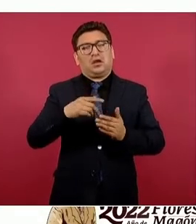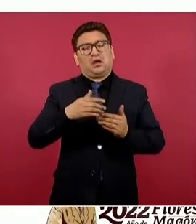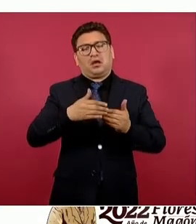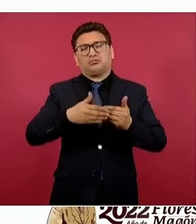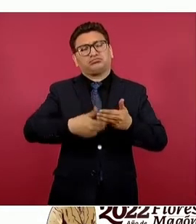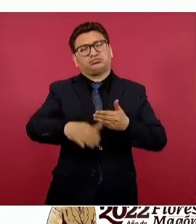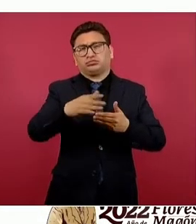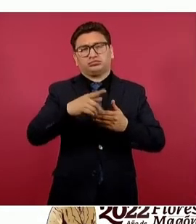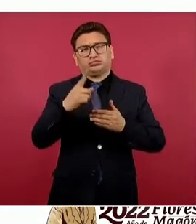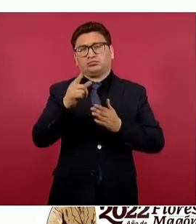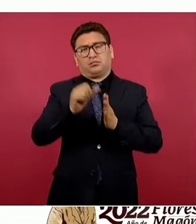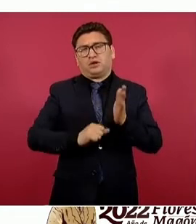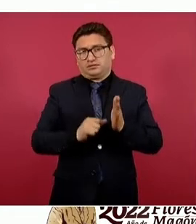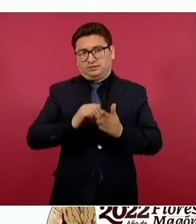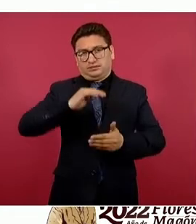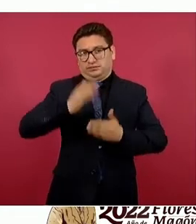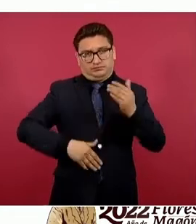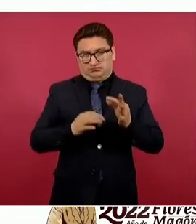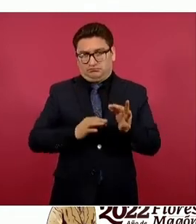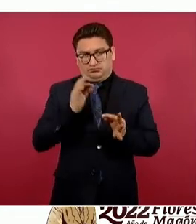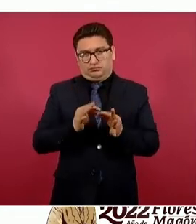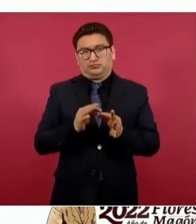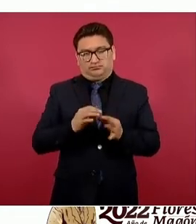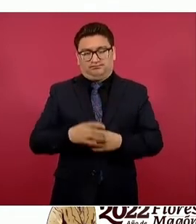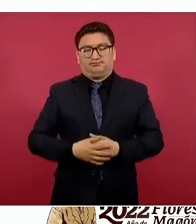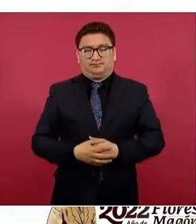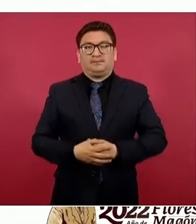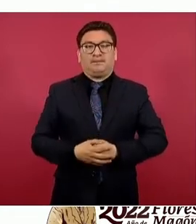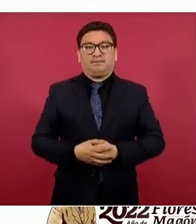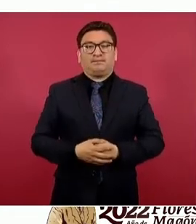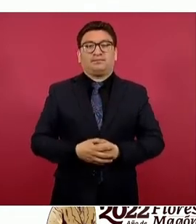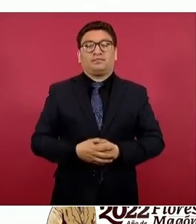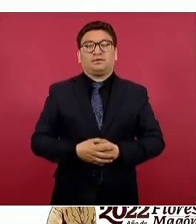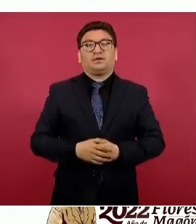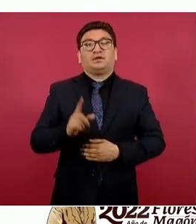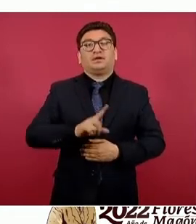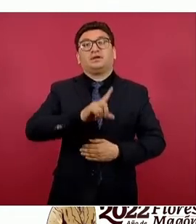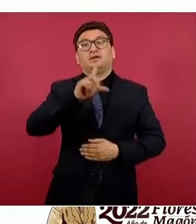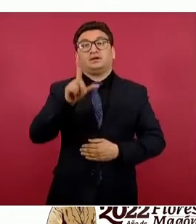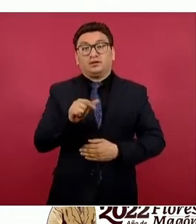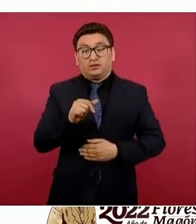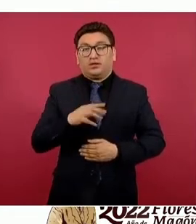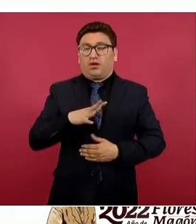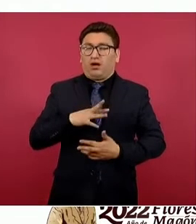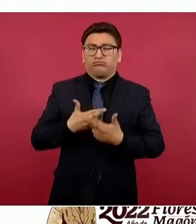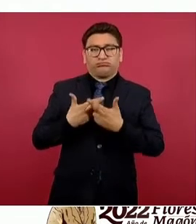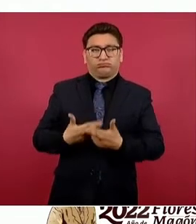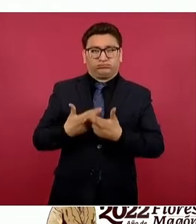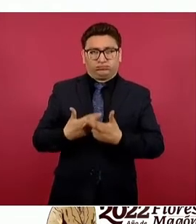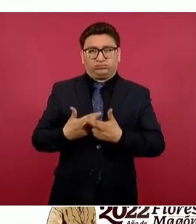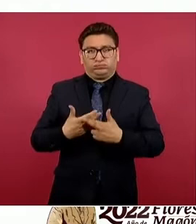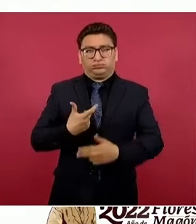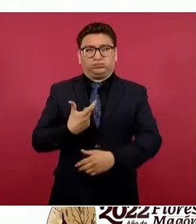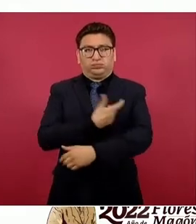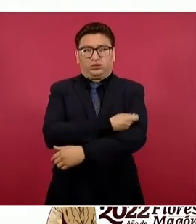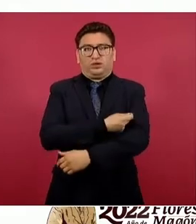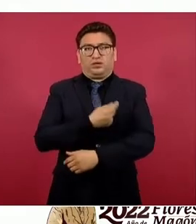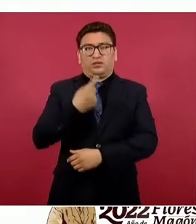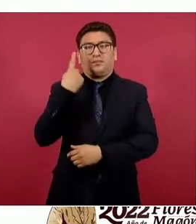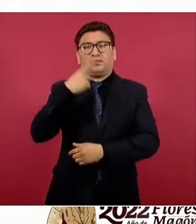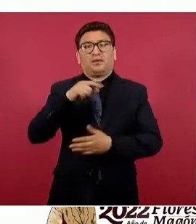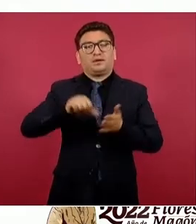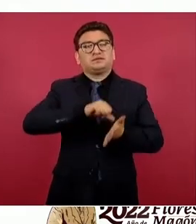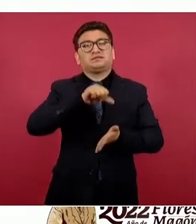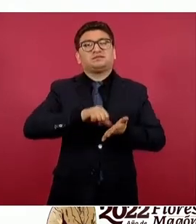a concluir y ya van a quedar vacunas en centros de salud